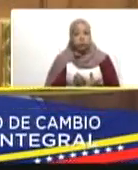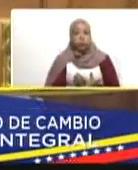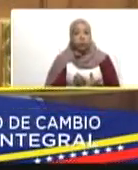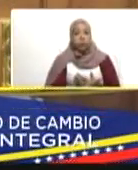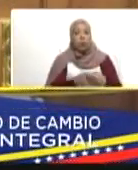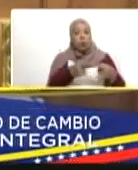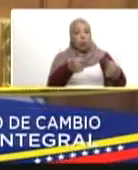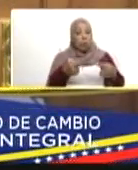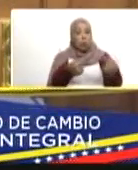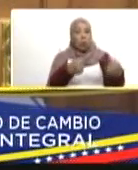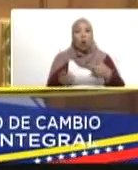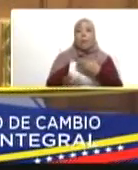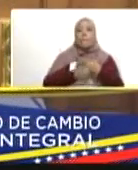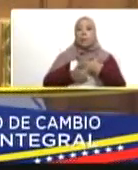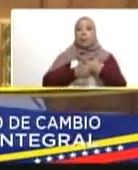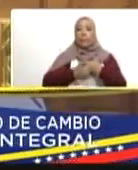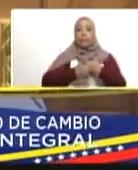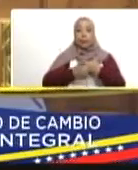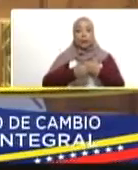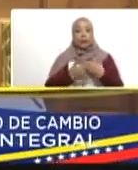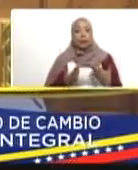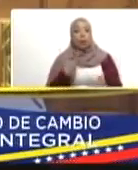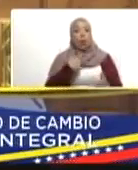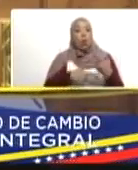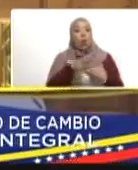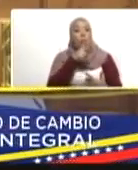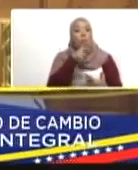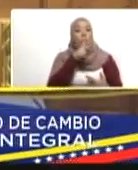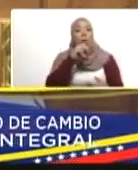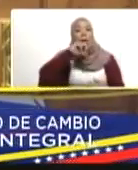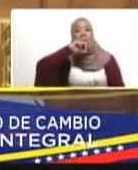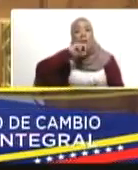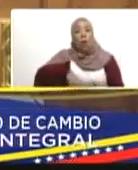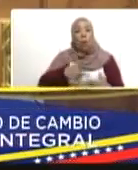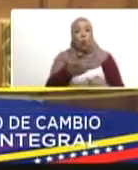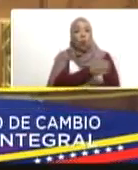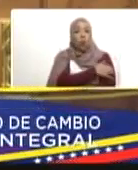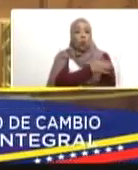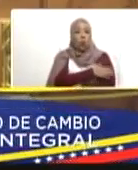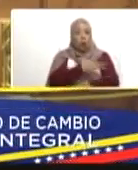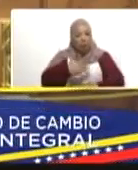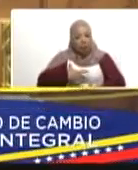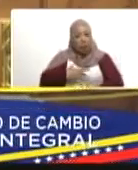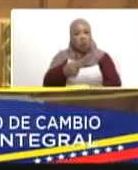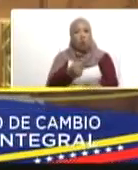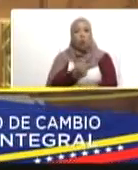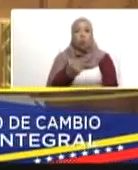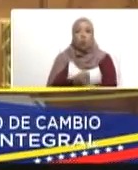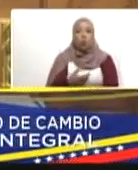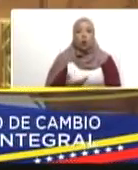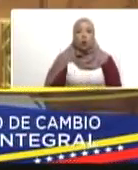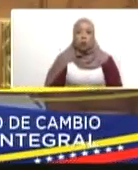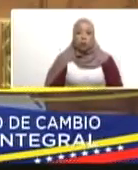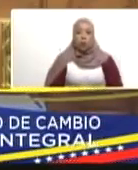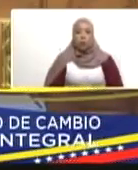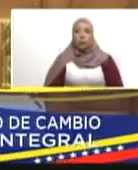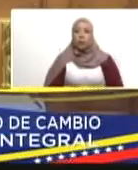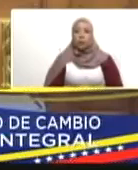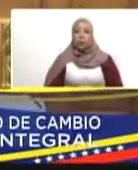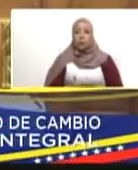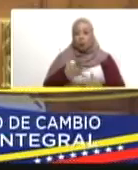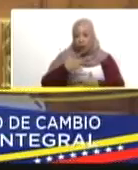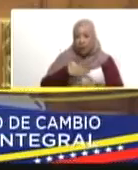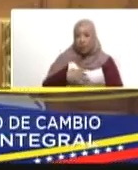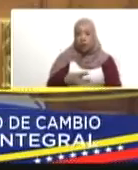economía en el campo de batalla para sus odios para sus intereses mezquinos para sus